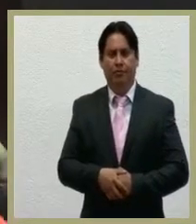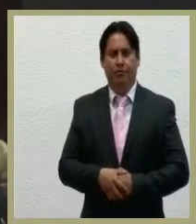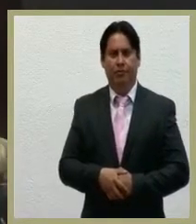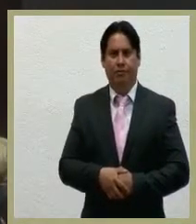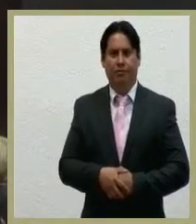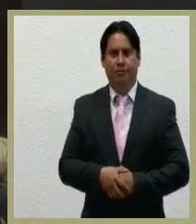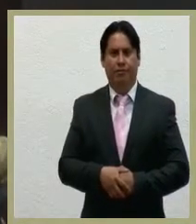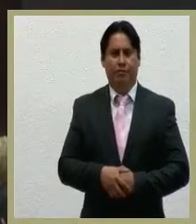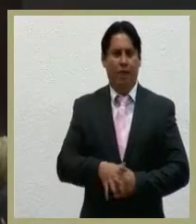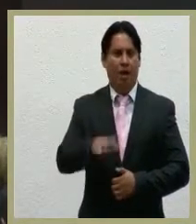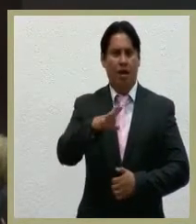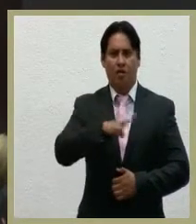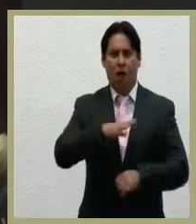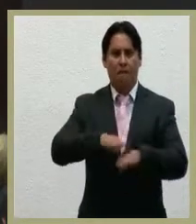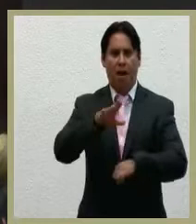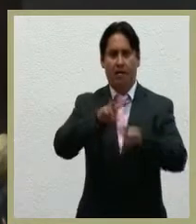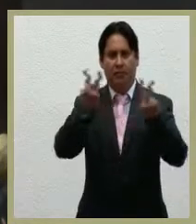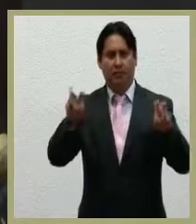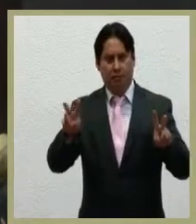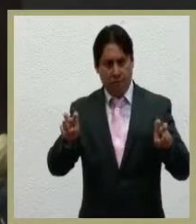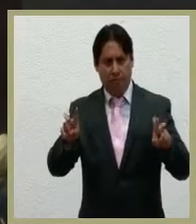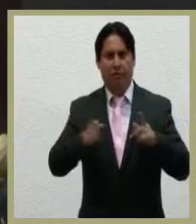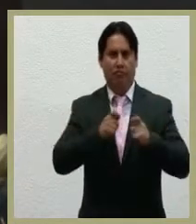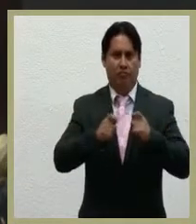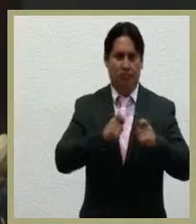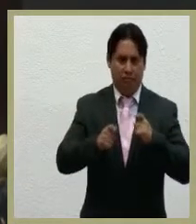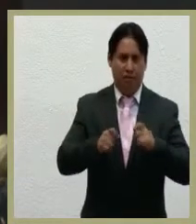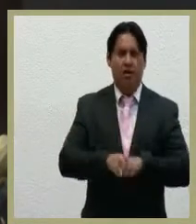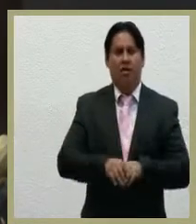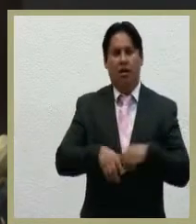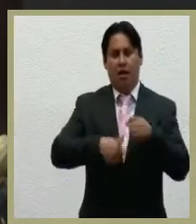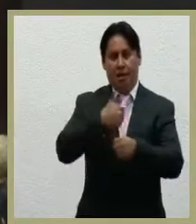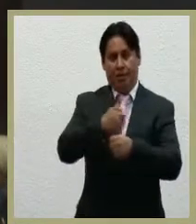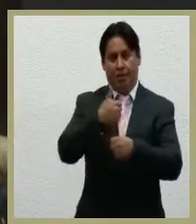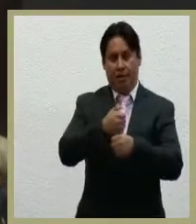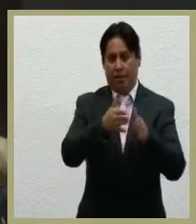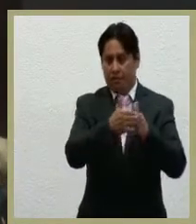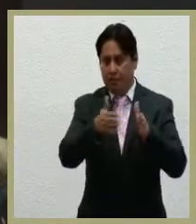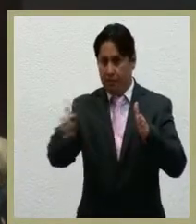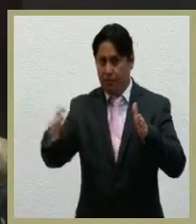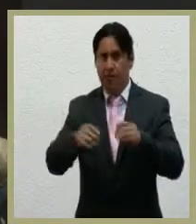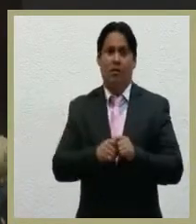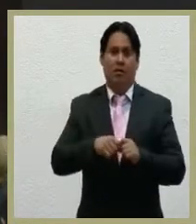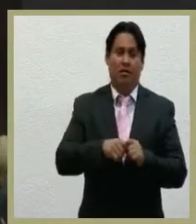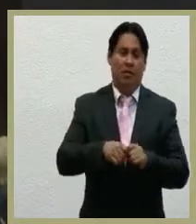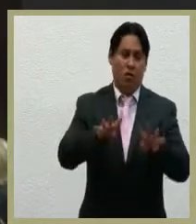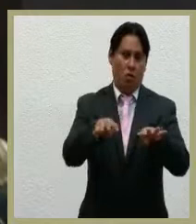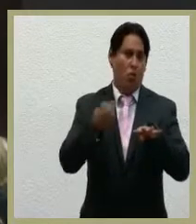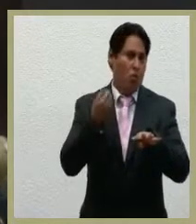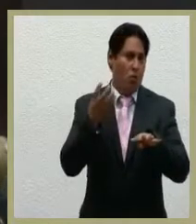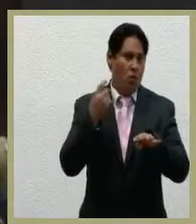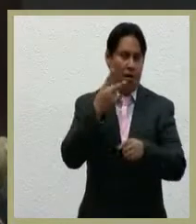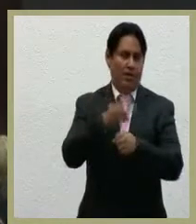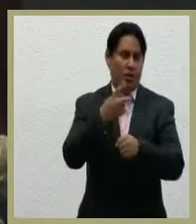habiéndose agotado los asuntos que motivaron la apertura del sexto periodo extraordinario de sesiones correspondiente al